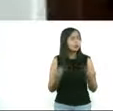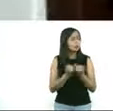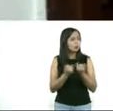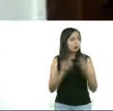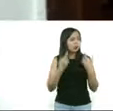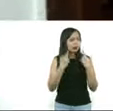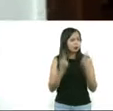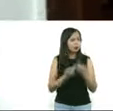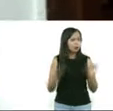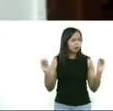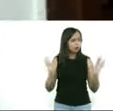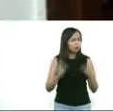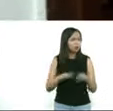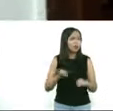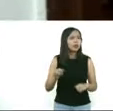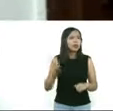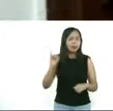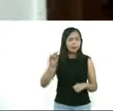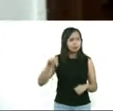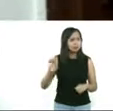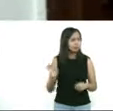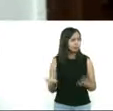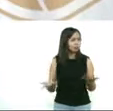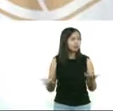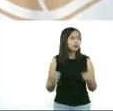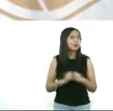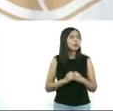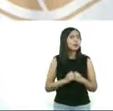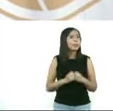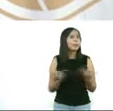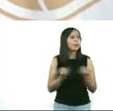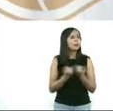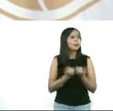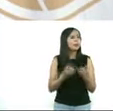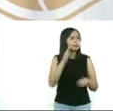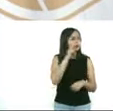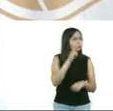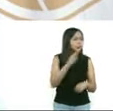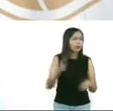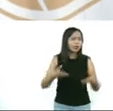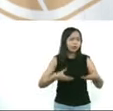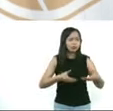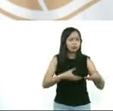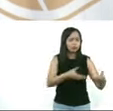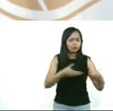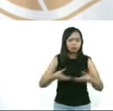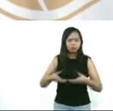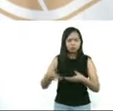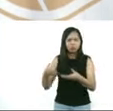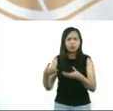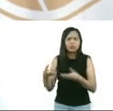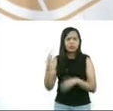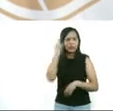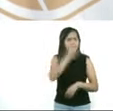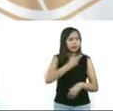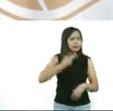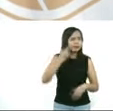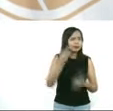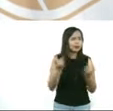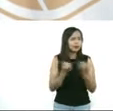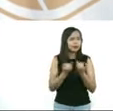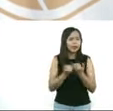reuniones con el Instituto Nacional Electoral, se han estado revisando rutas, se han estado revisando